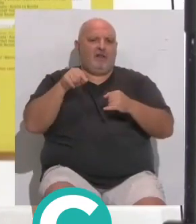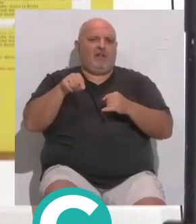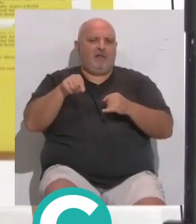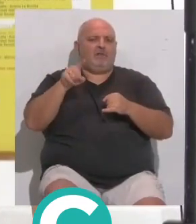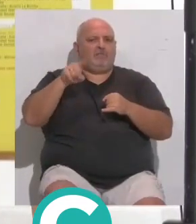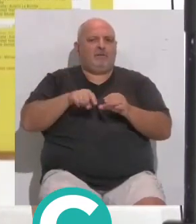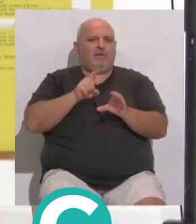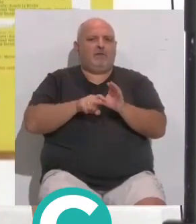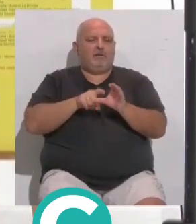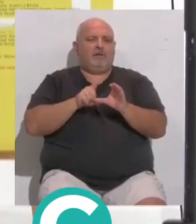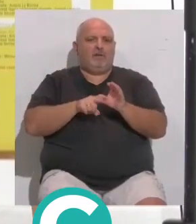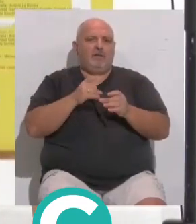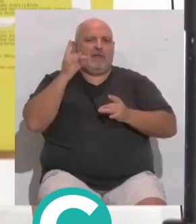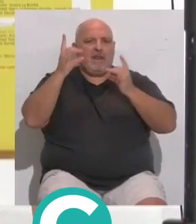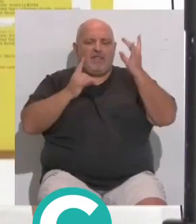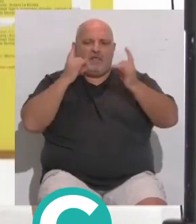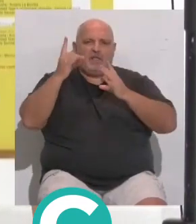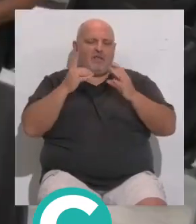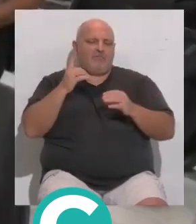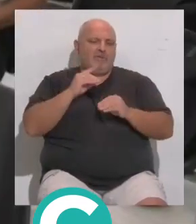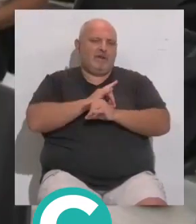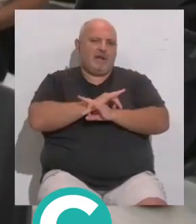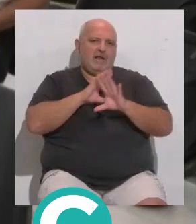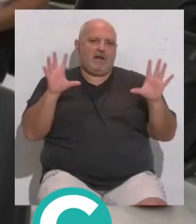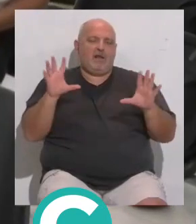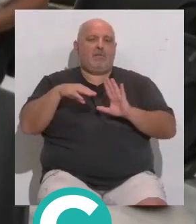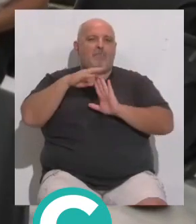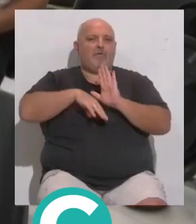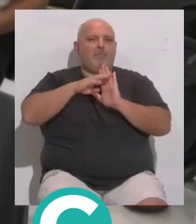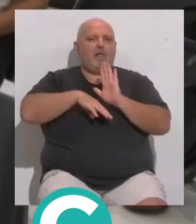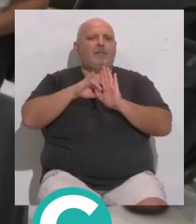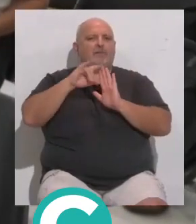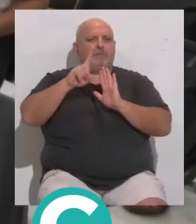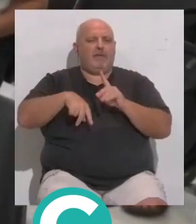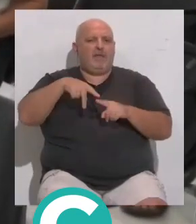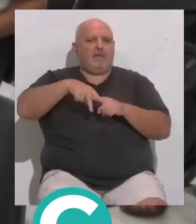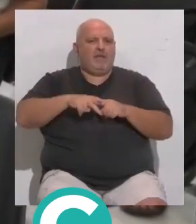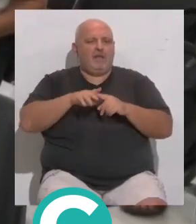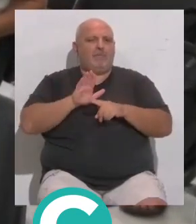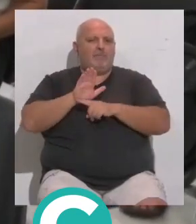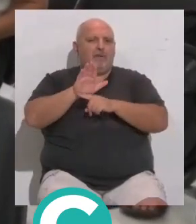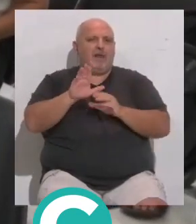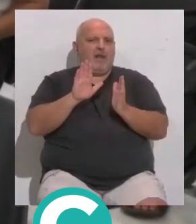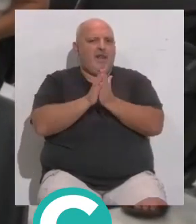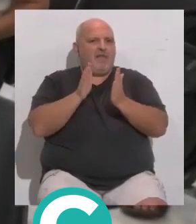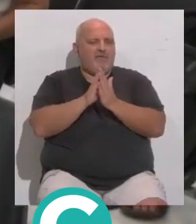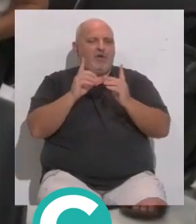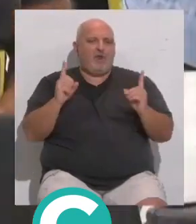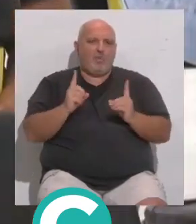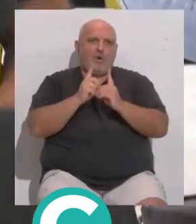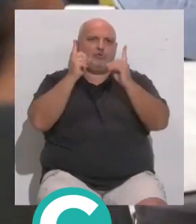la participación y la creación como ejes. La programación incluye talleres, presentaciones de libros,